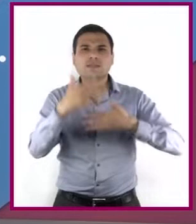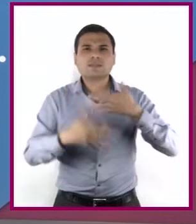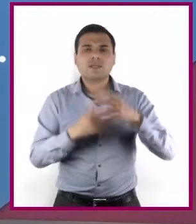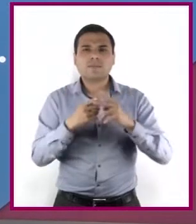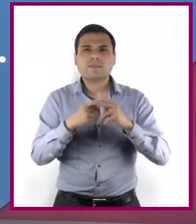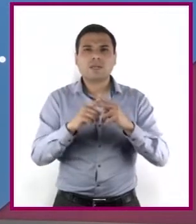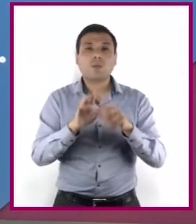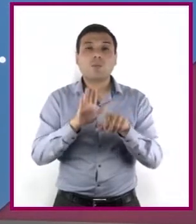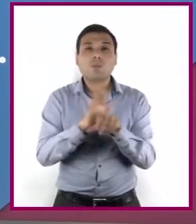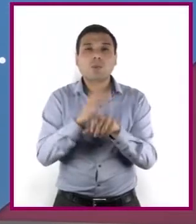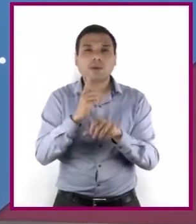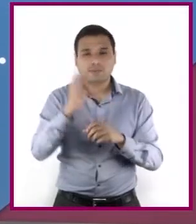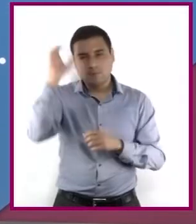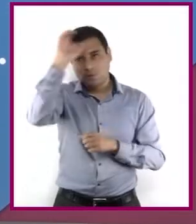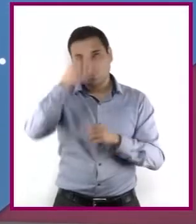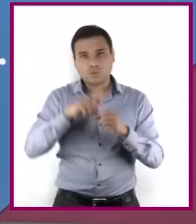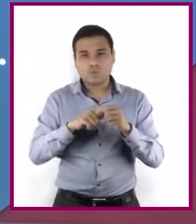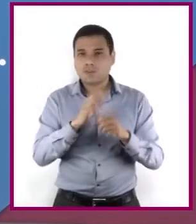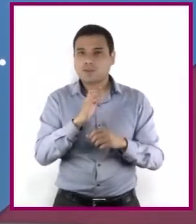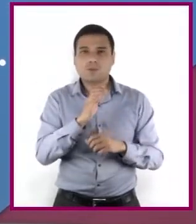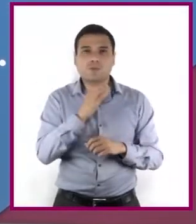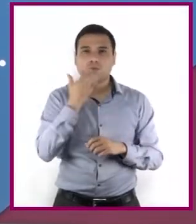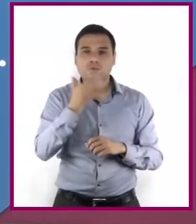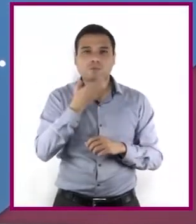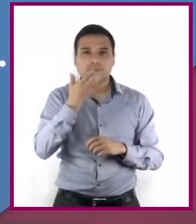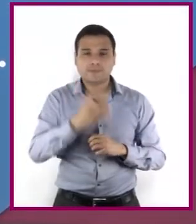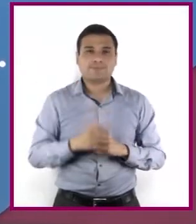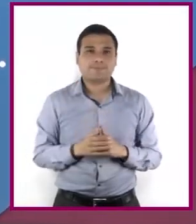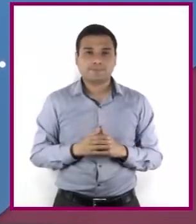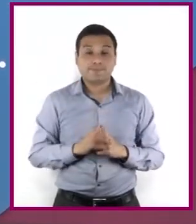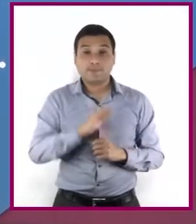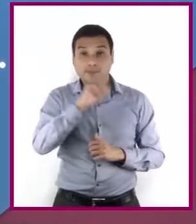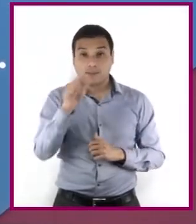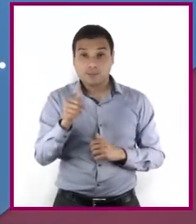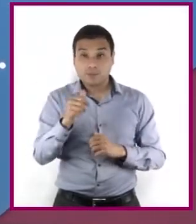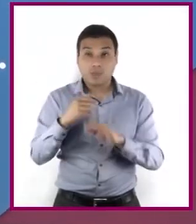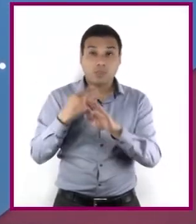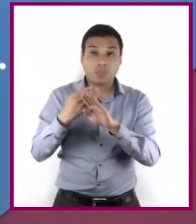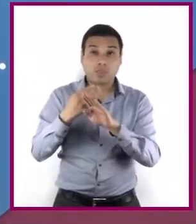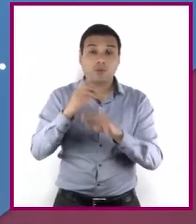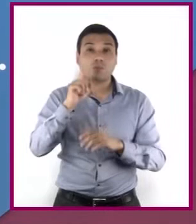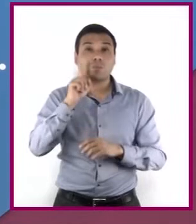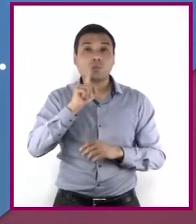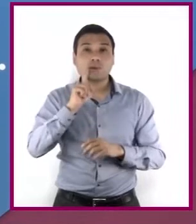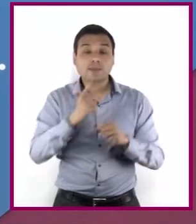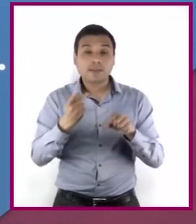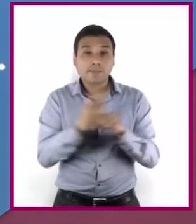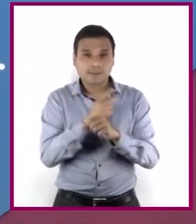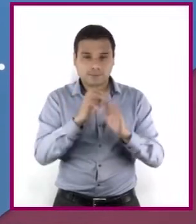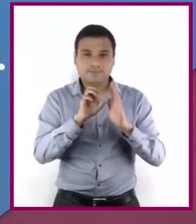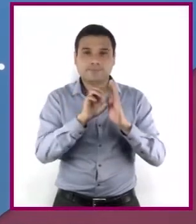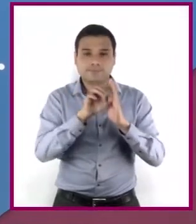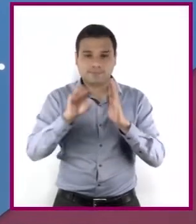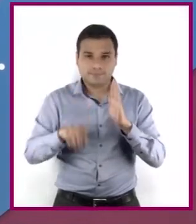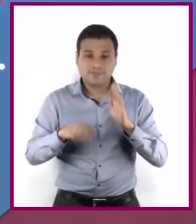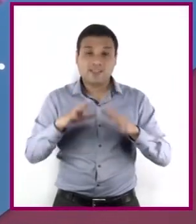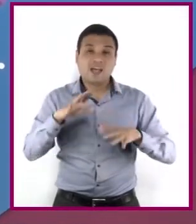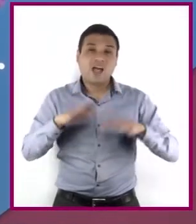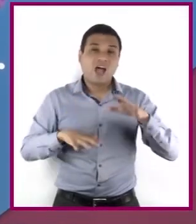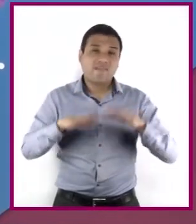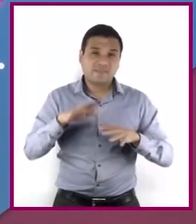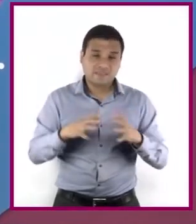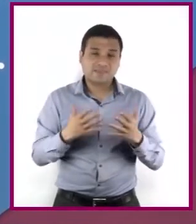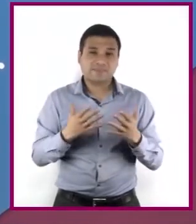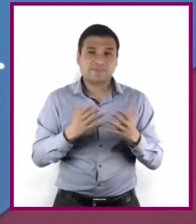cuyo impacto se traduce en efectos tales como la doble jornada, es decir, al trabajo